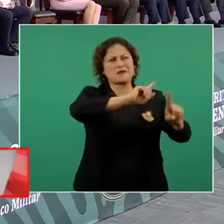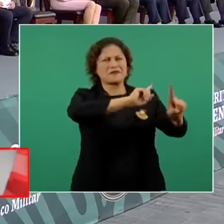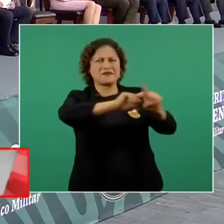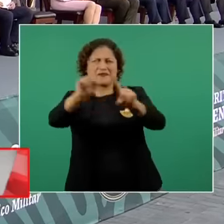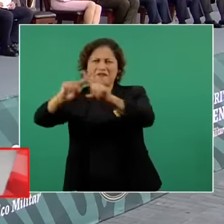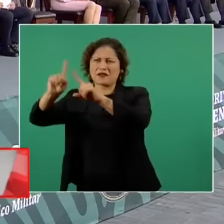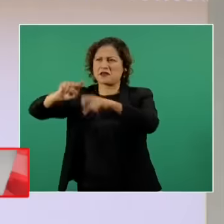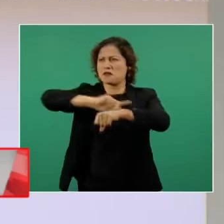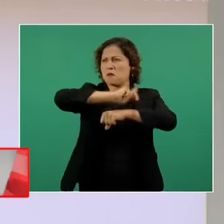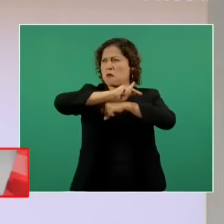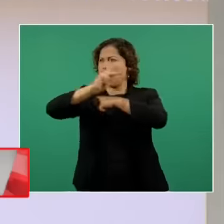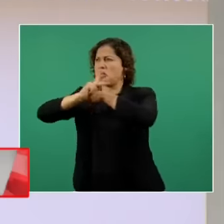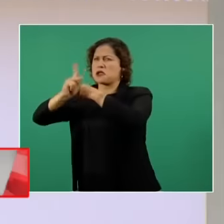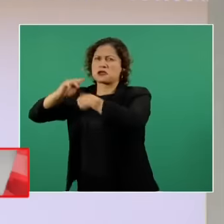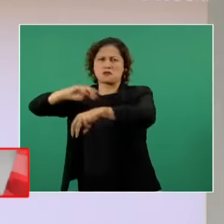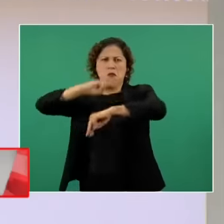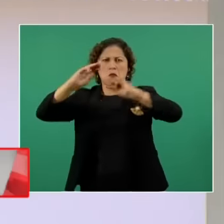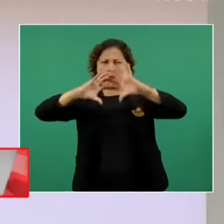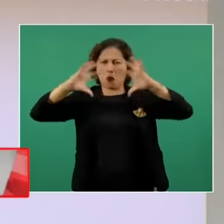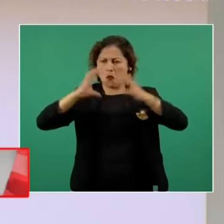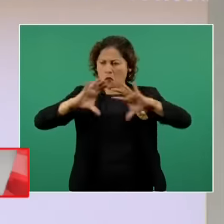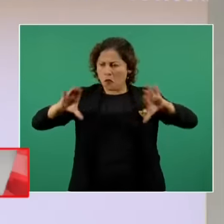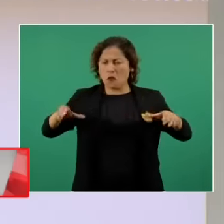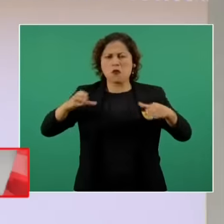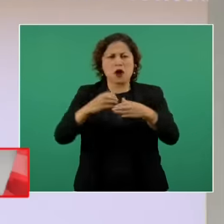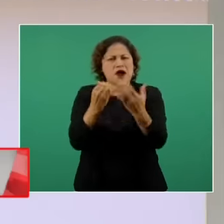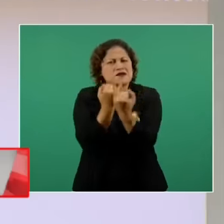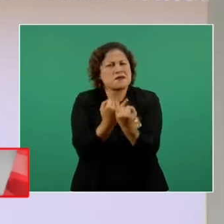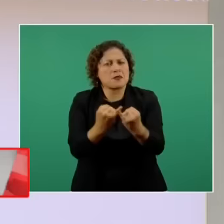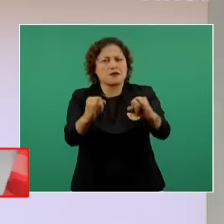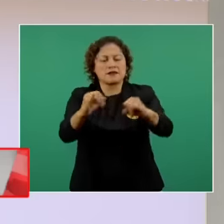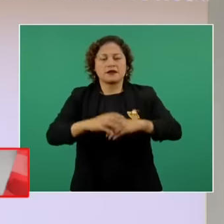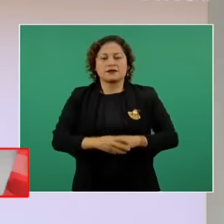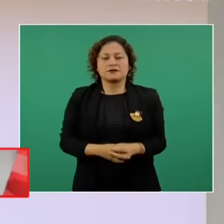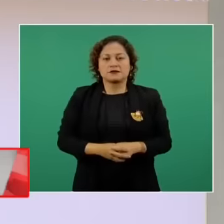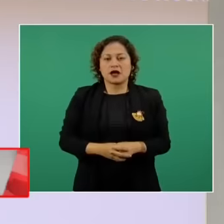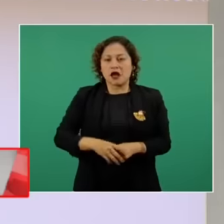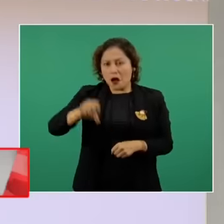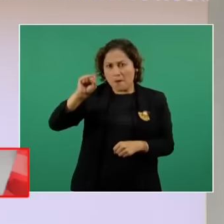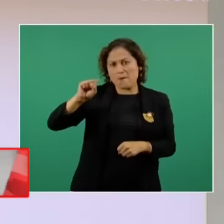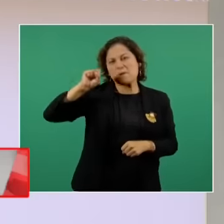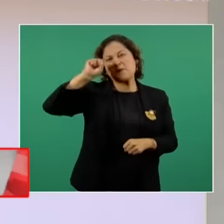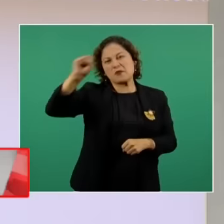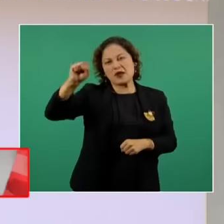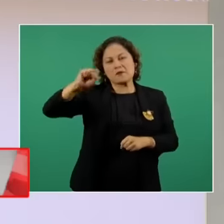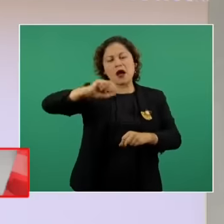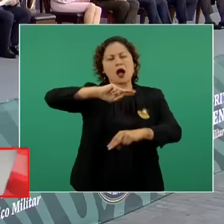mundo! ¡Que viva la fraternidad universal!